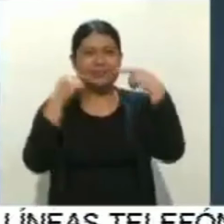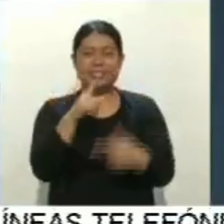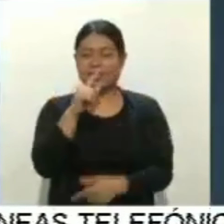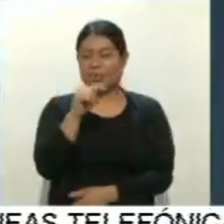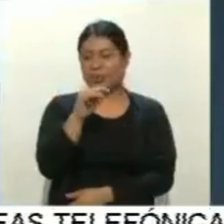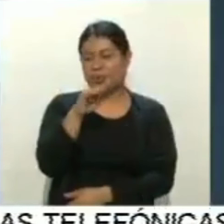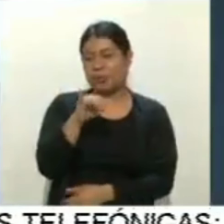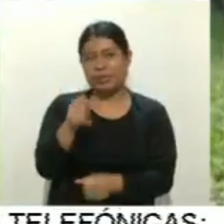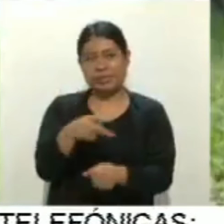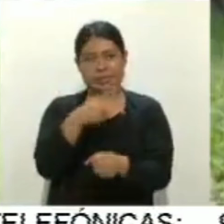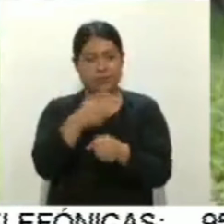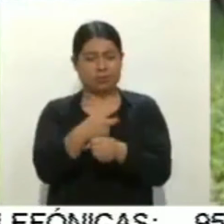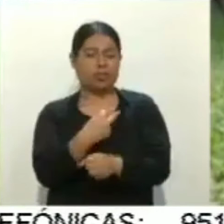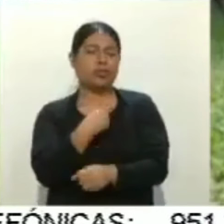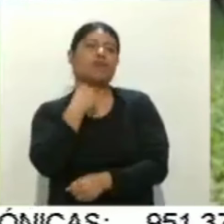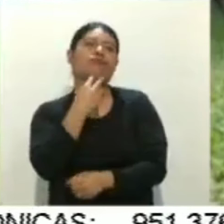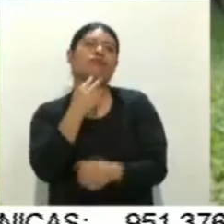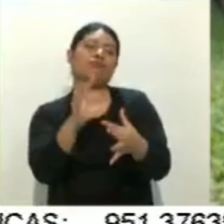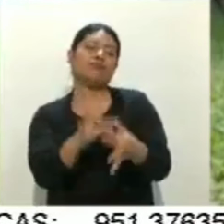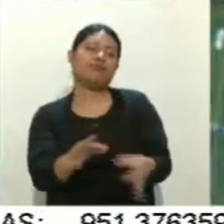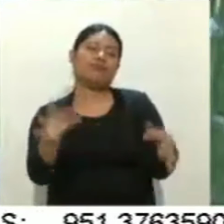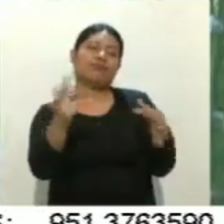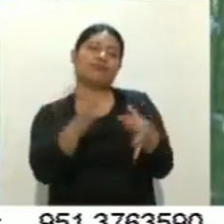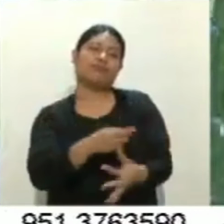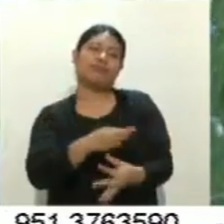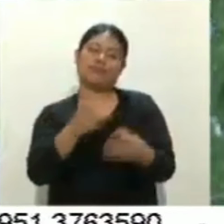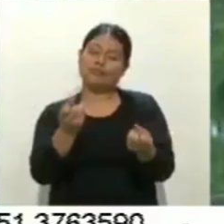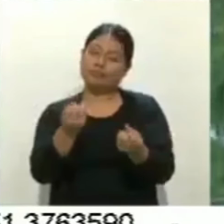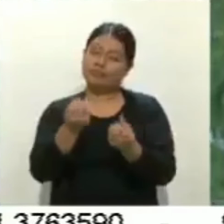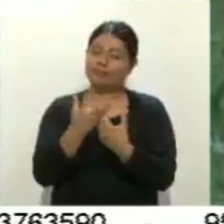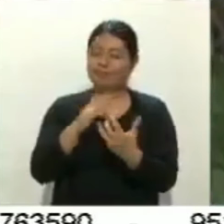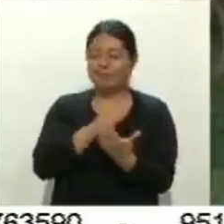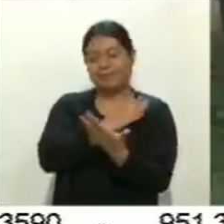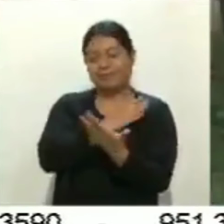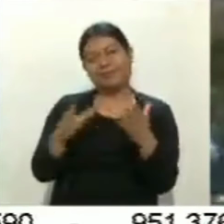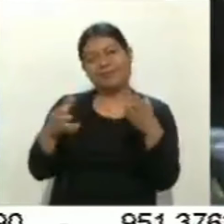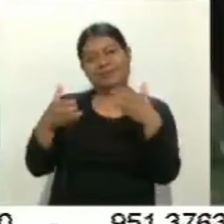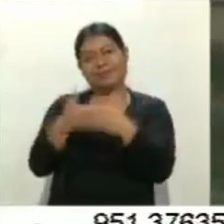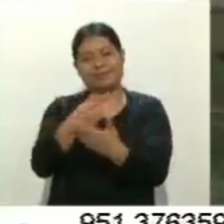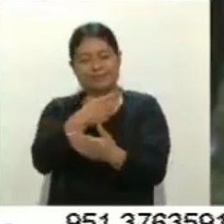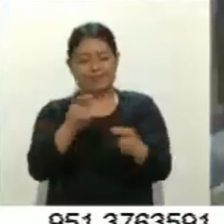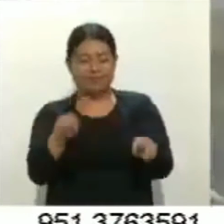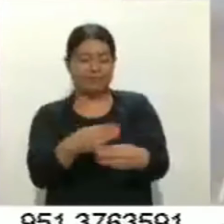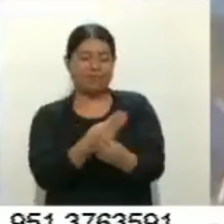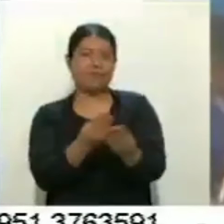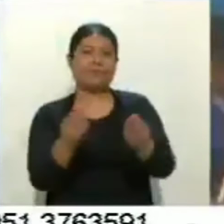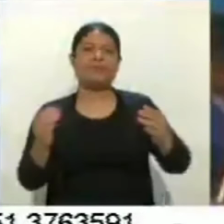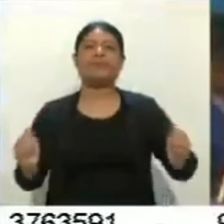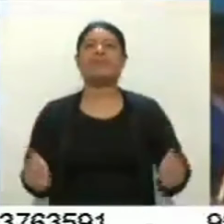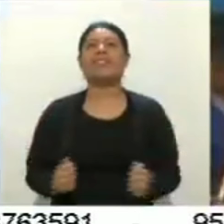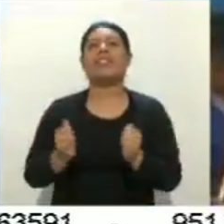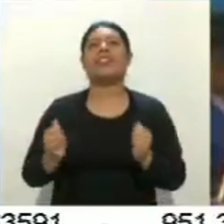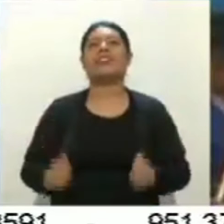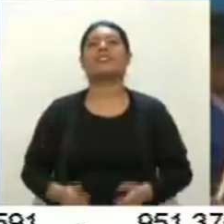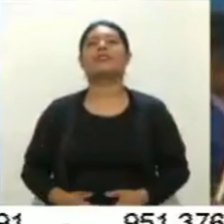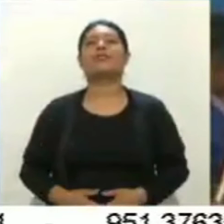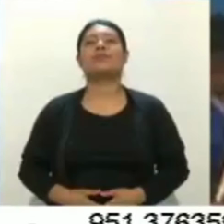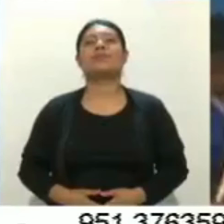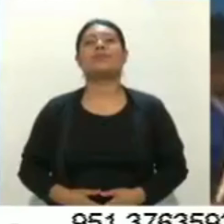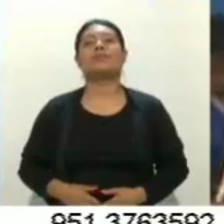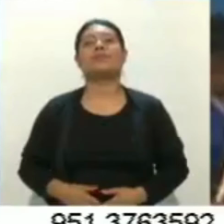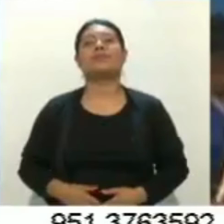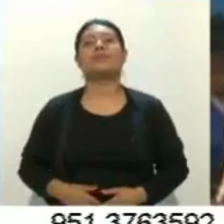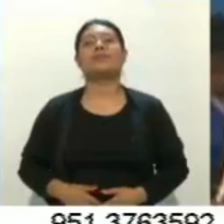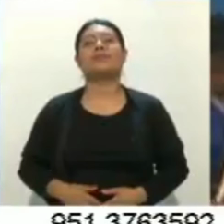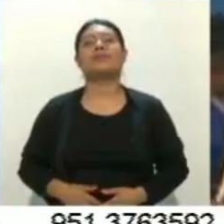es segunda voz, cuenta lo gratificante que resulta ser parte de este arte. Ver bailar a toda la